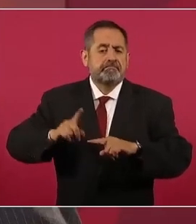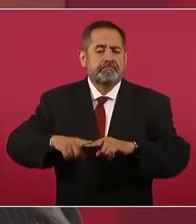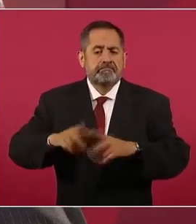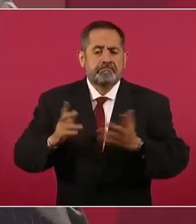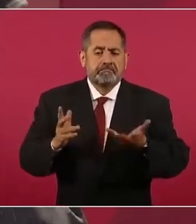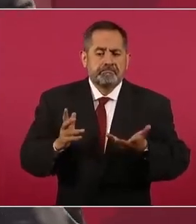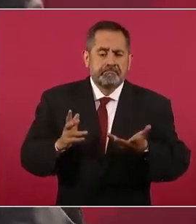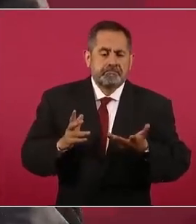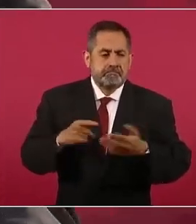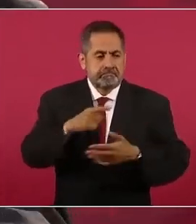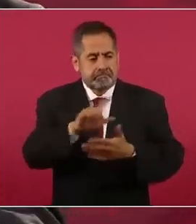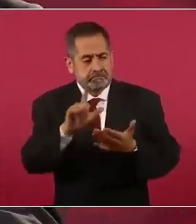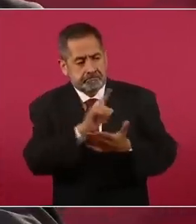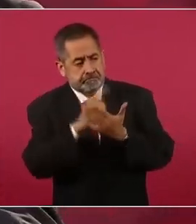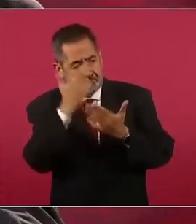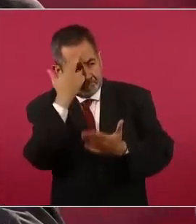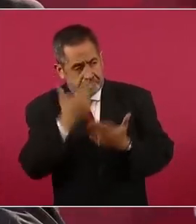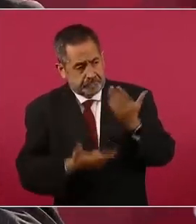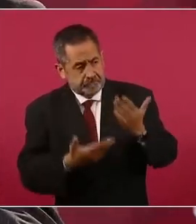si hay delito,